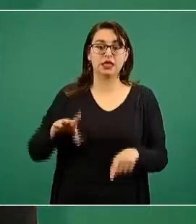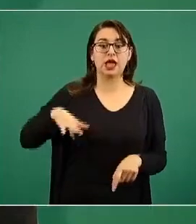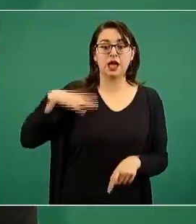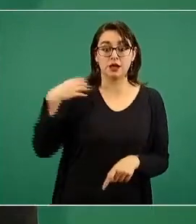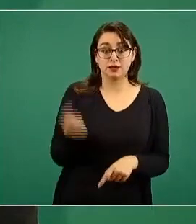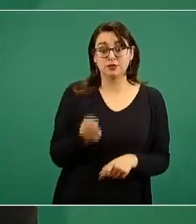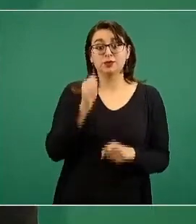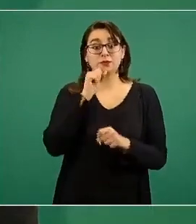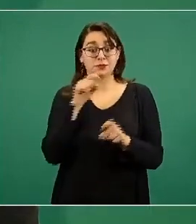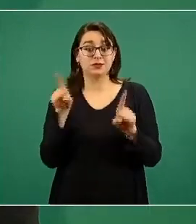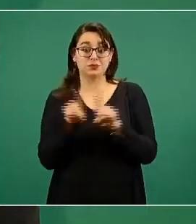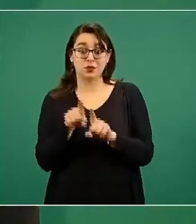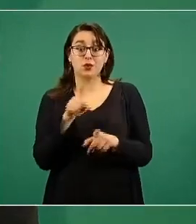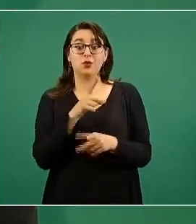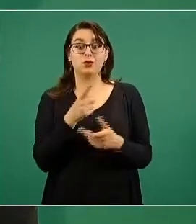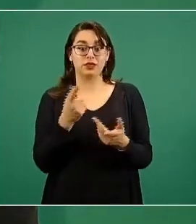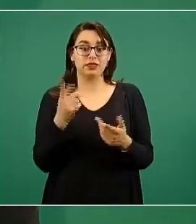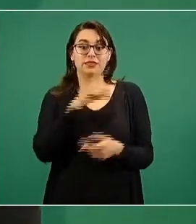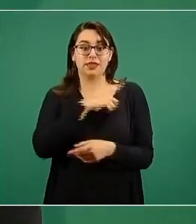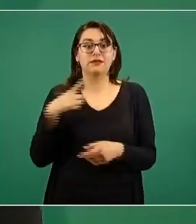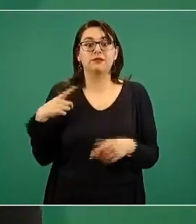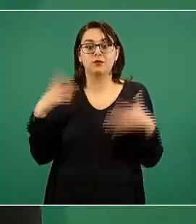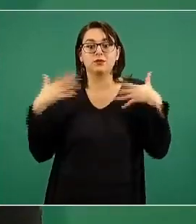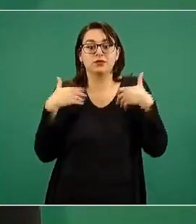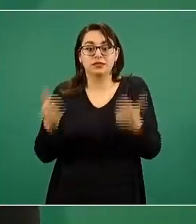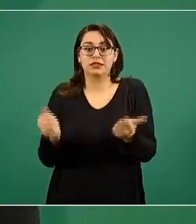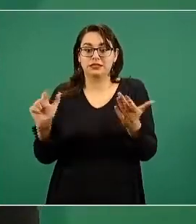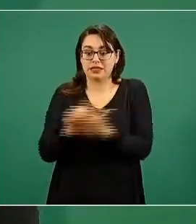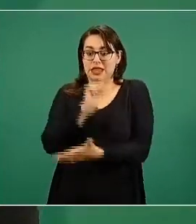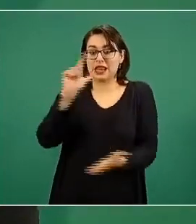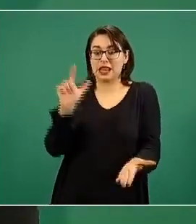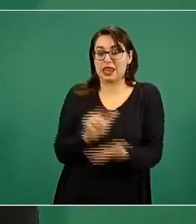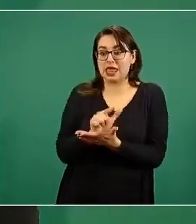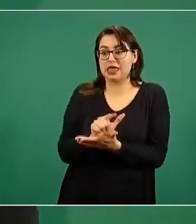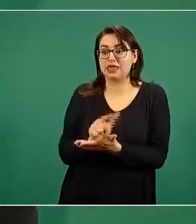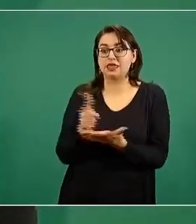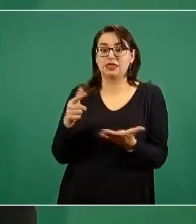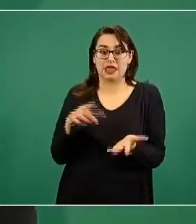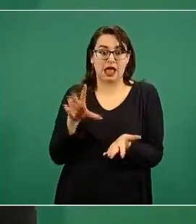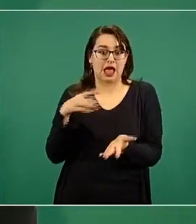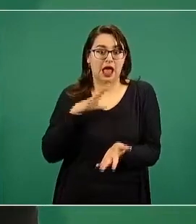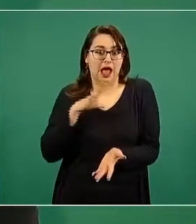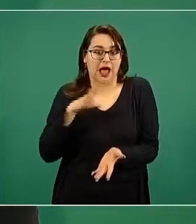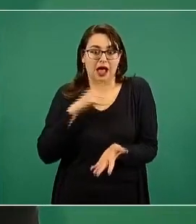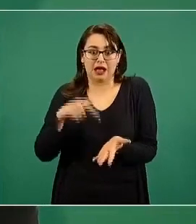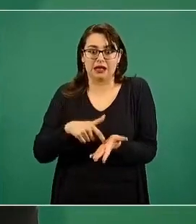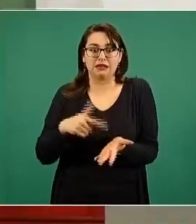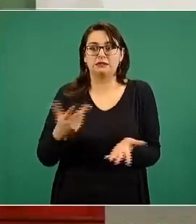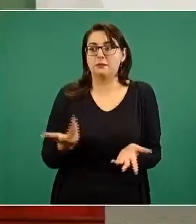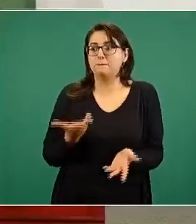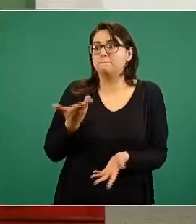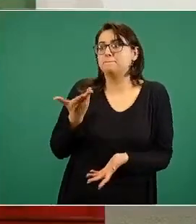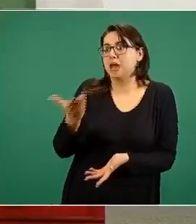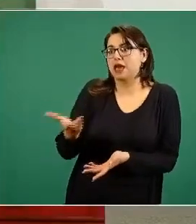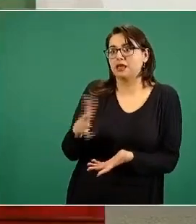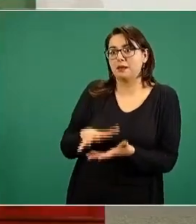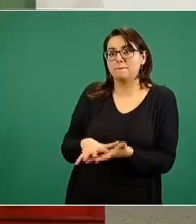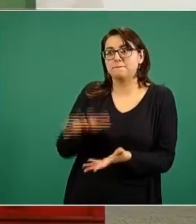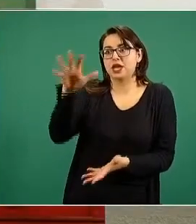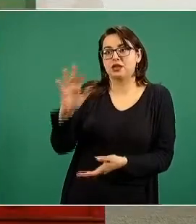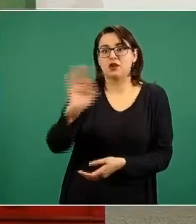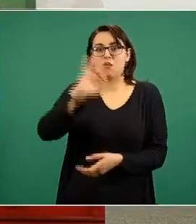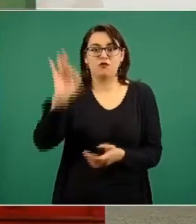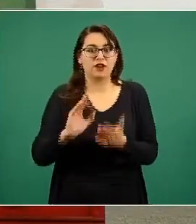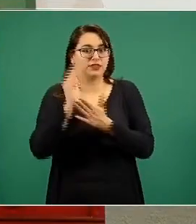oferta y la demanda así es, pero también hay que poner un alto en lo que puede ser, más que la ley de la oferta y